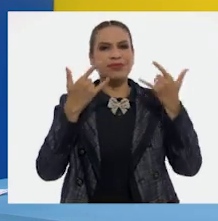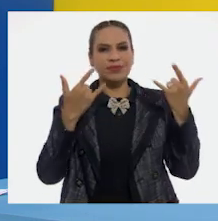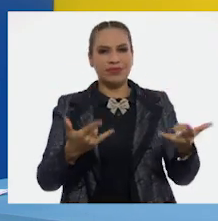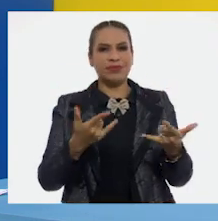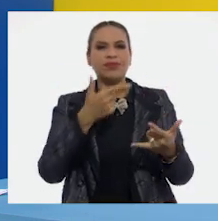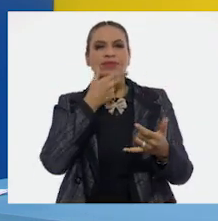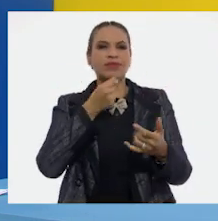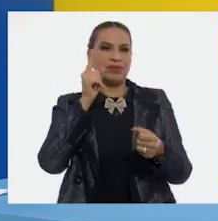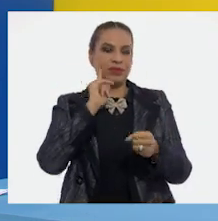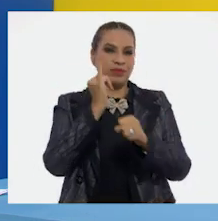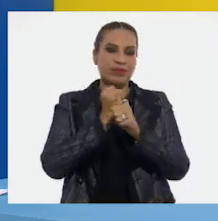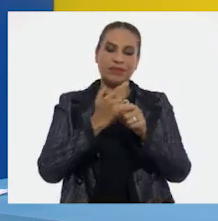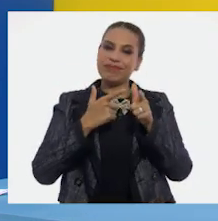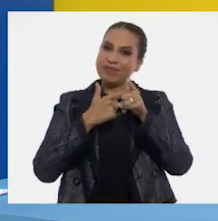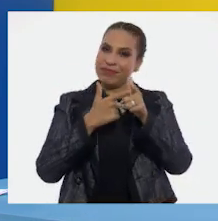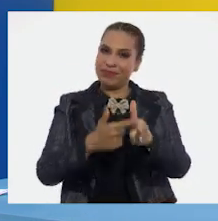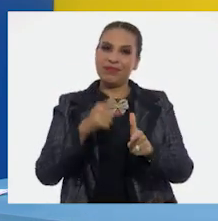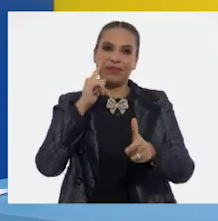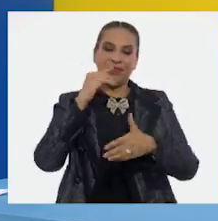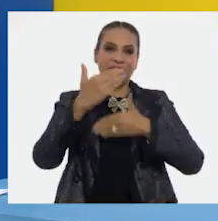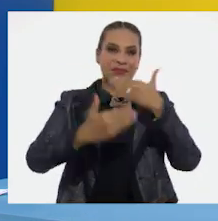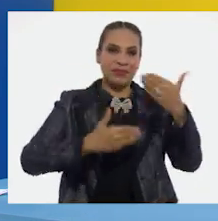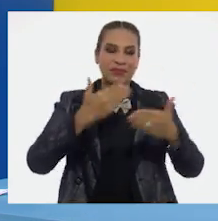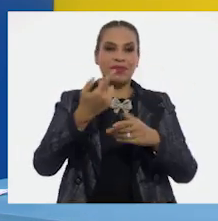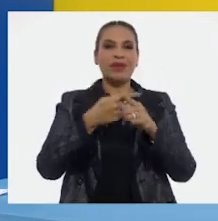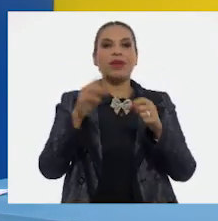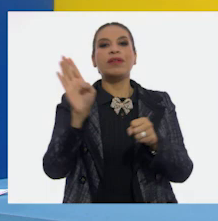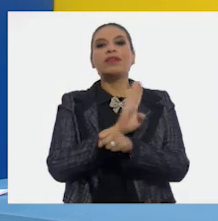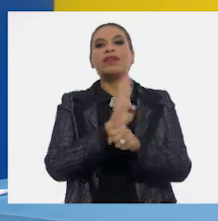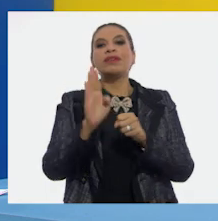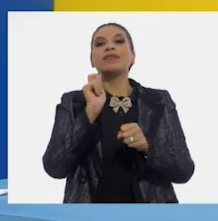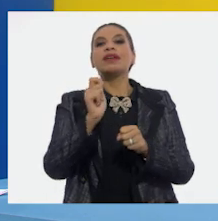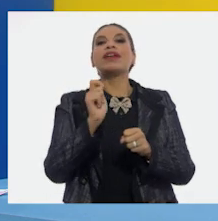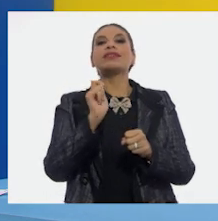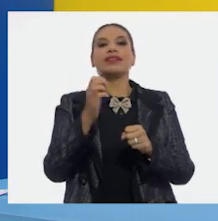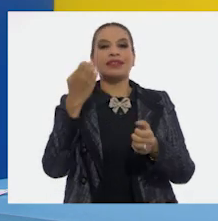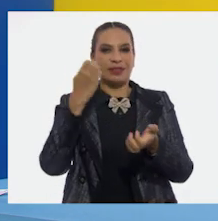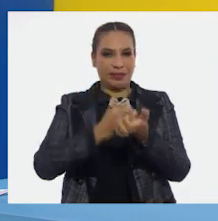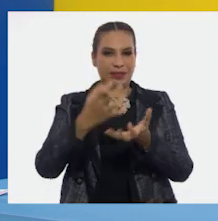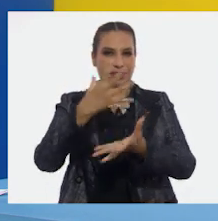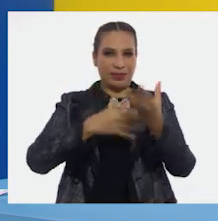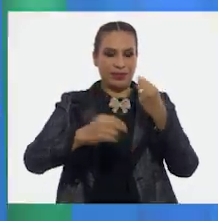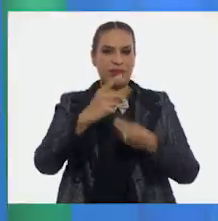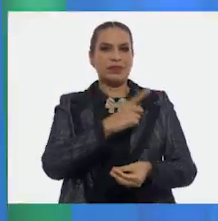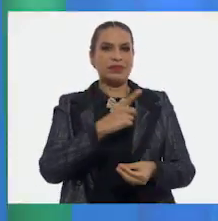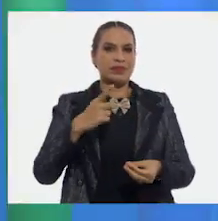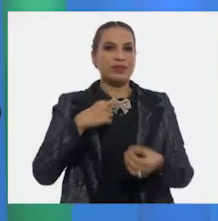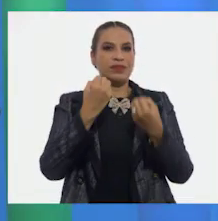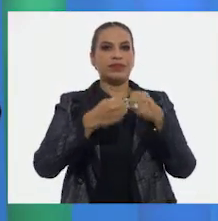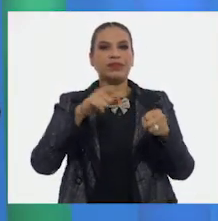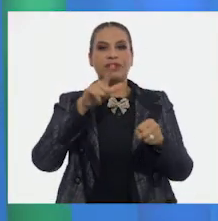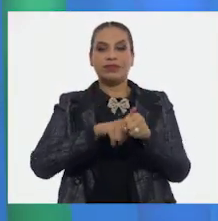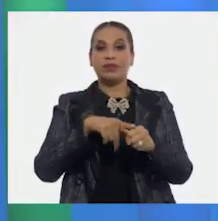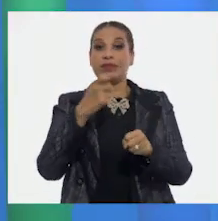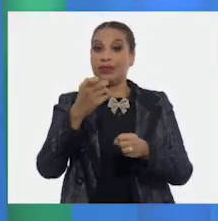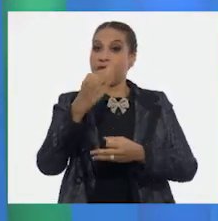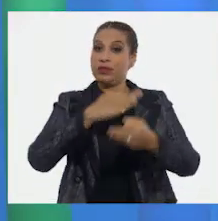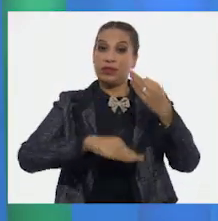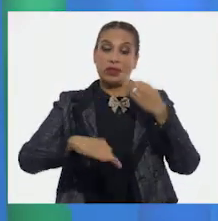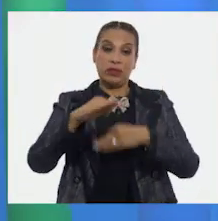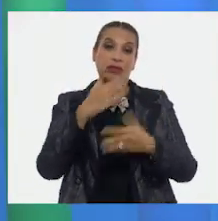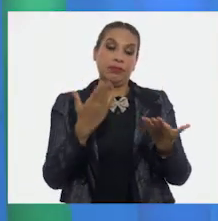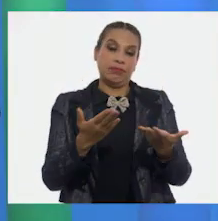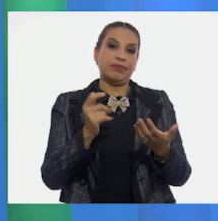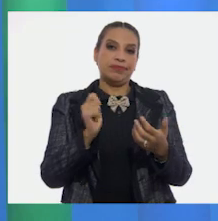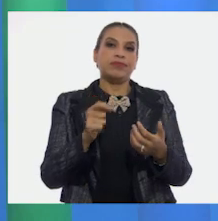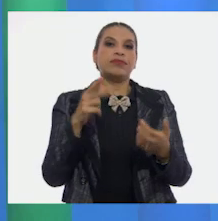historiadores continúan dando pie al debate entre los beneficios económicos y las deudas sociales. Y vaya que es todo un debate, maestra